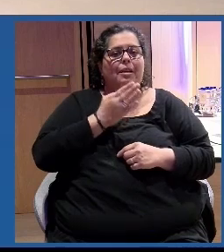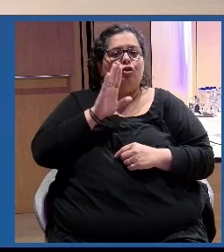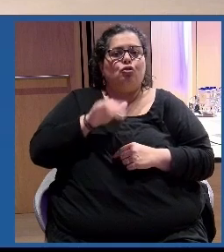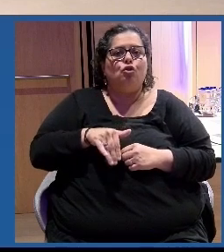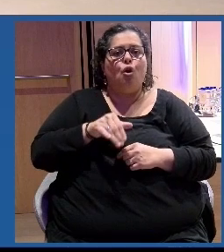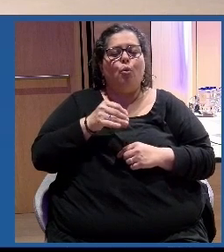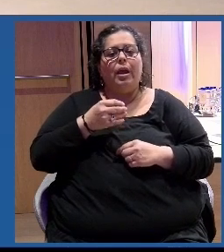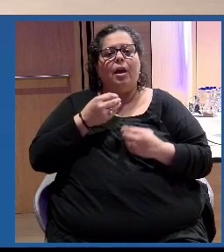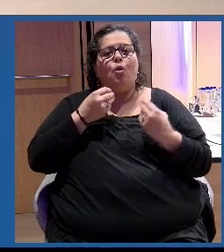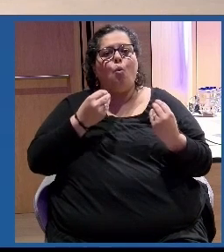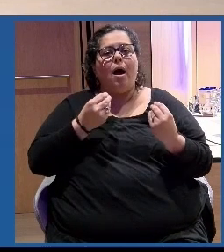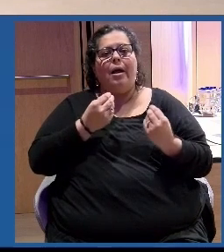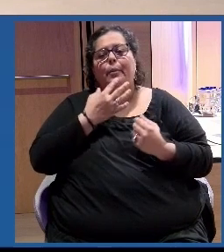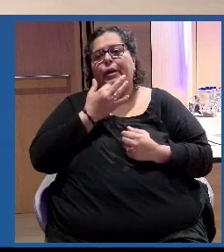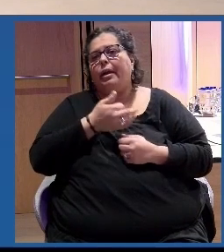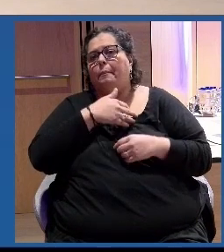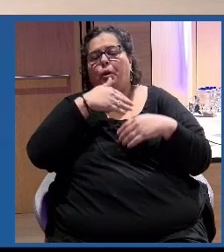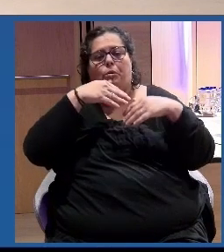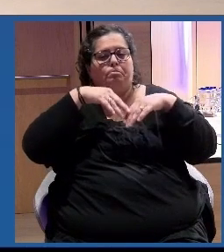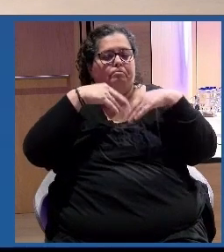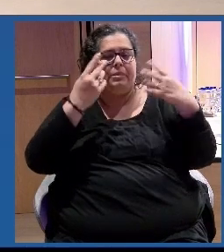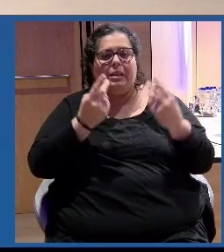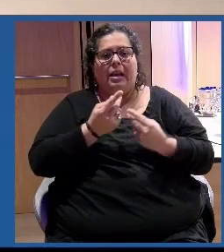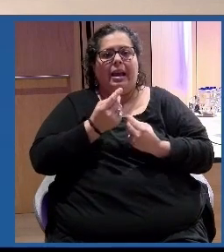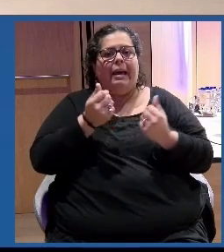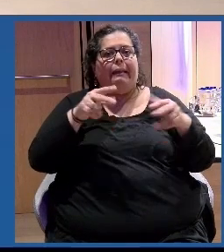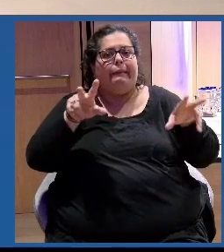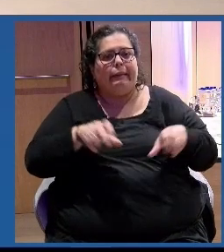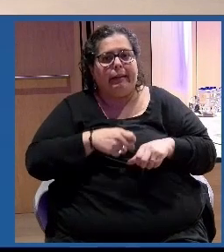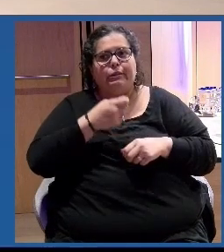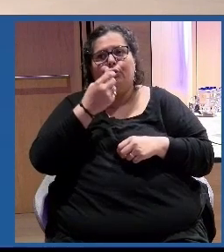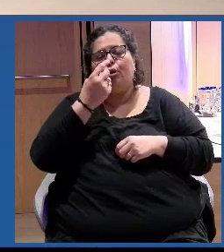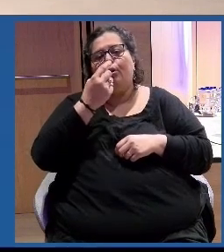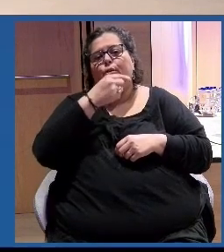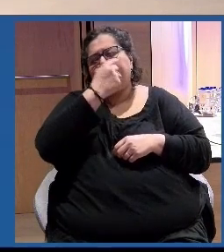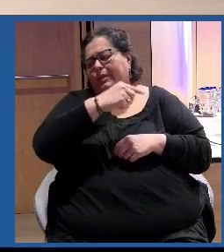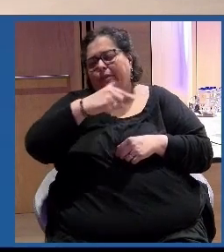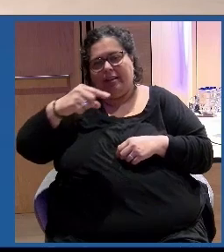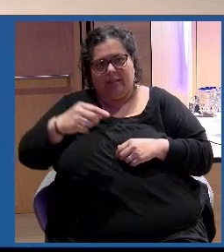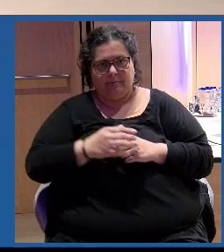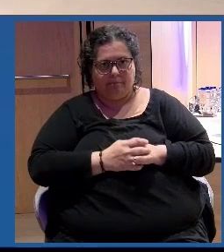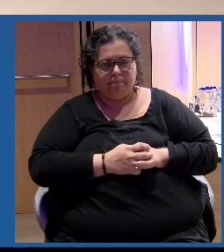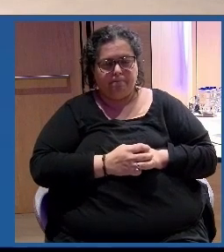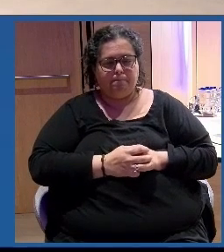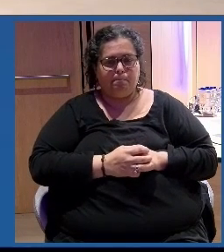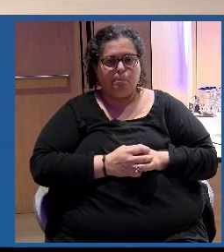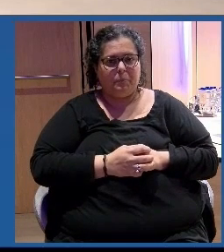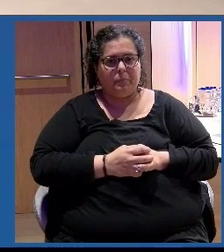cuál es el nivel de ingresos, capital, etcétera, que tengan quienes dirigen el país.